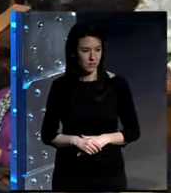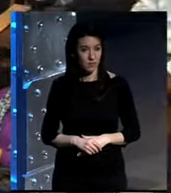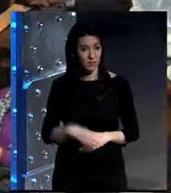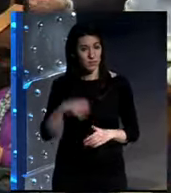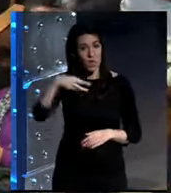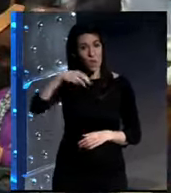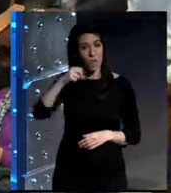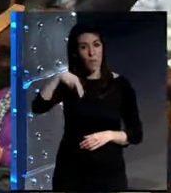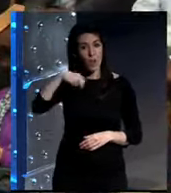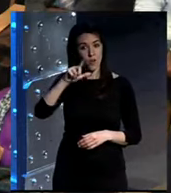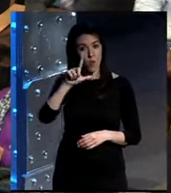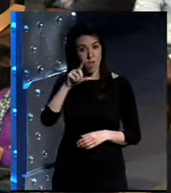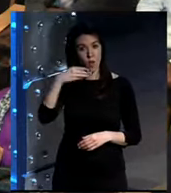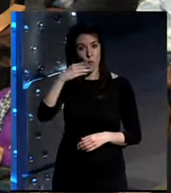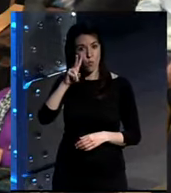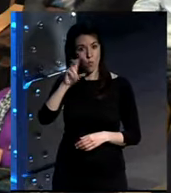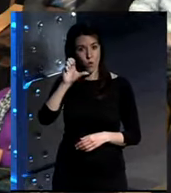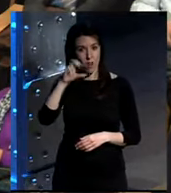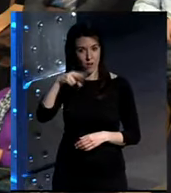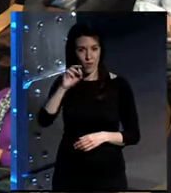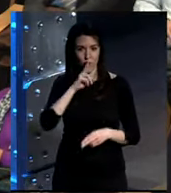Manuel Bueno.